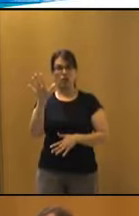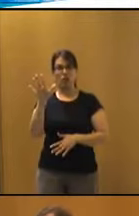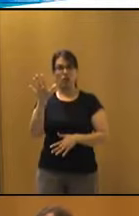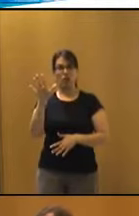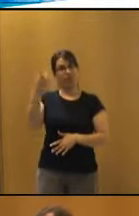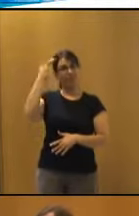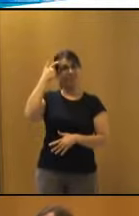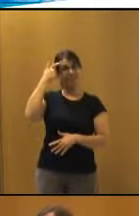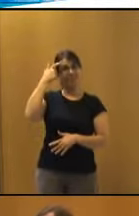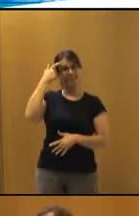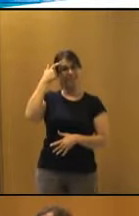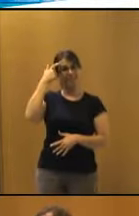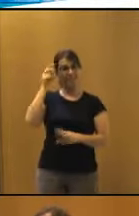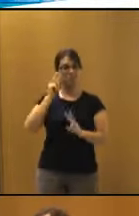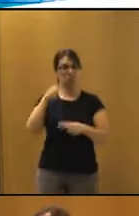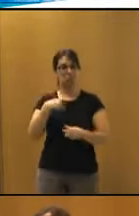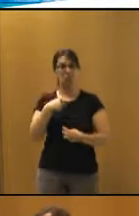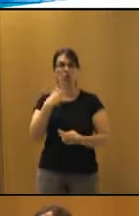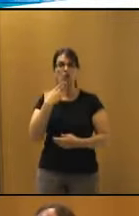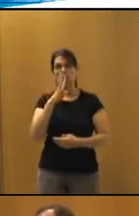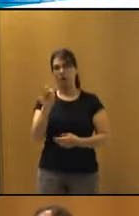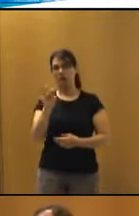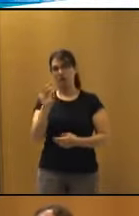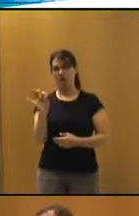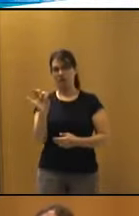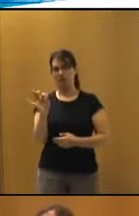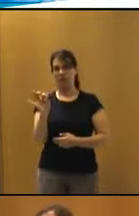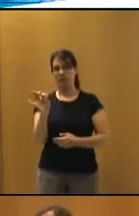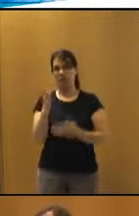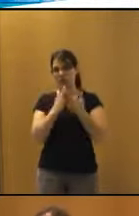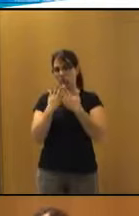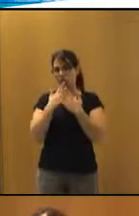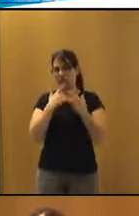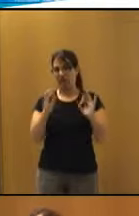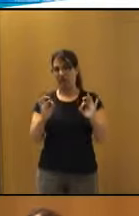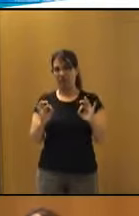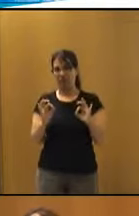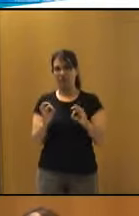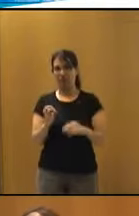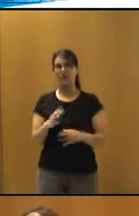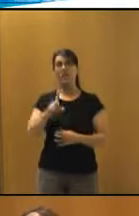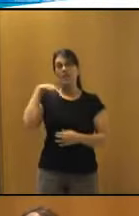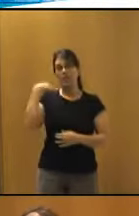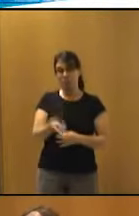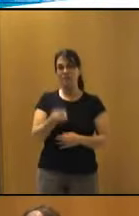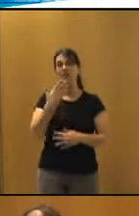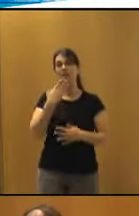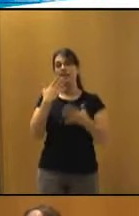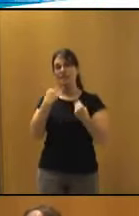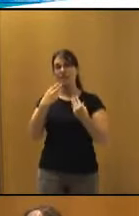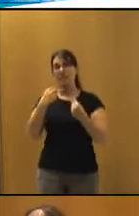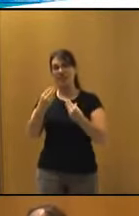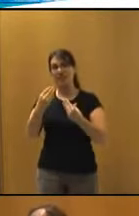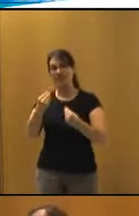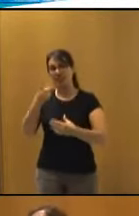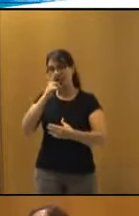en su cabeza, la persona tiene unos 40 años de promedio, es el estudio que hemos hecho. Y veis que, bueno, y después, cuanto